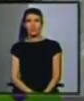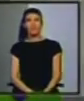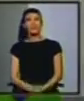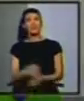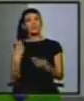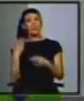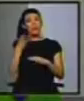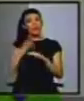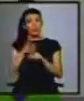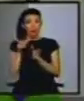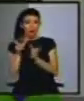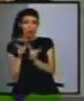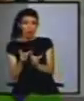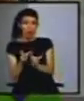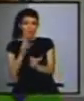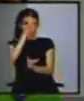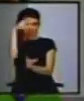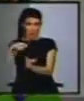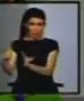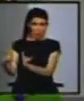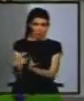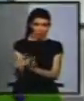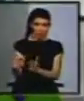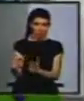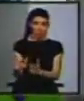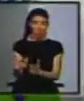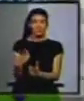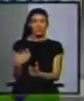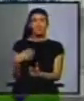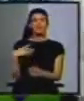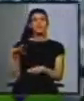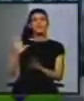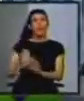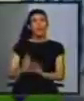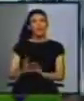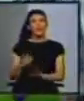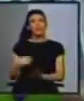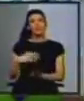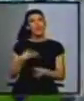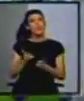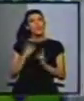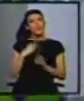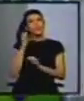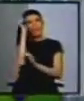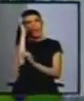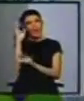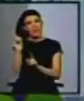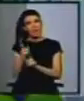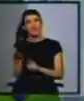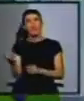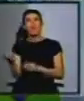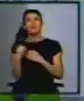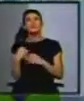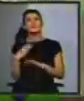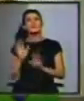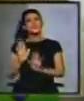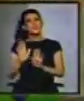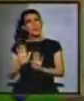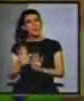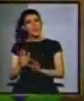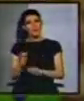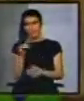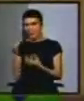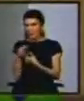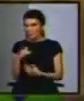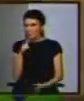Llegamos al control peruano, acá un funcionario nos detiene, no nos dejan grabar y nos hace esperar sin ningún tipo de explicación. En